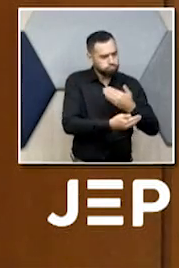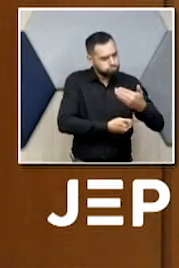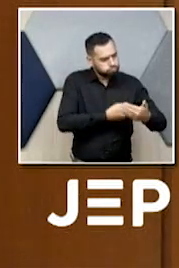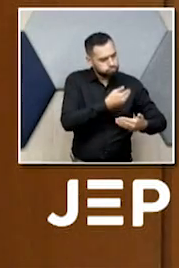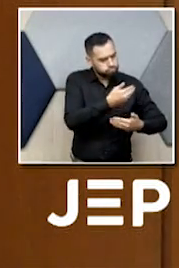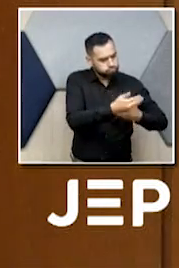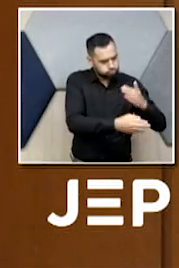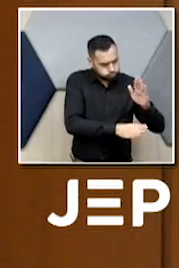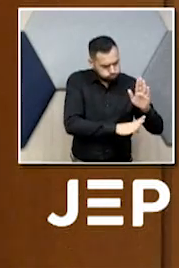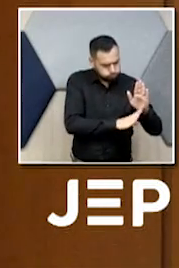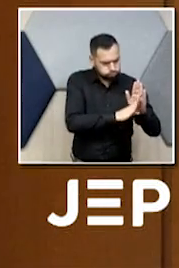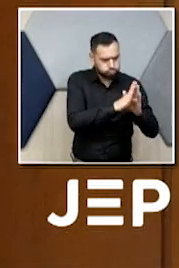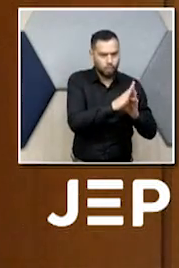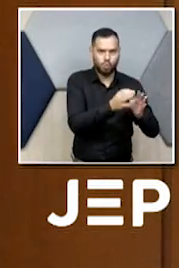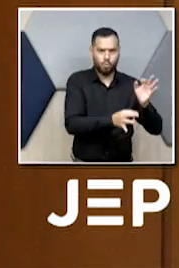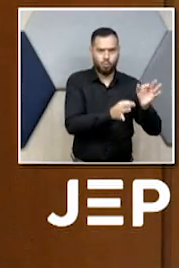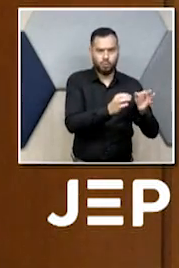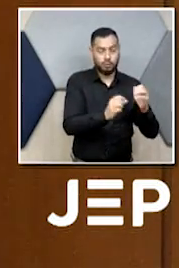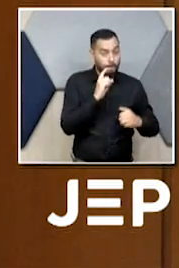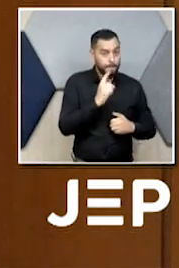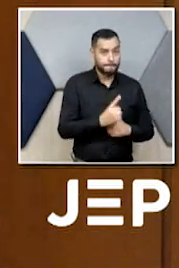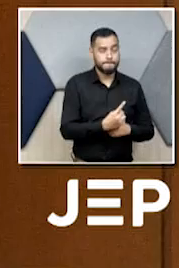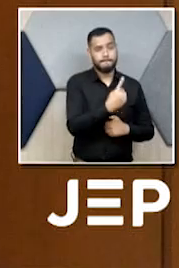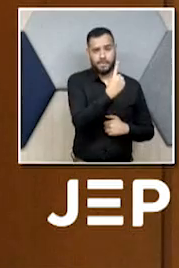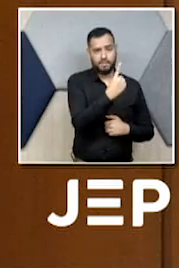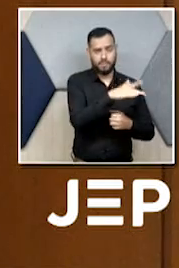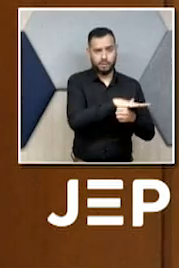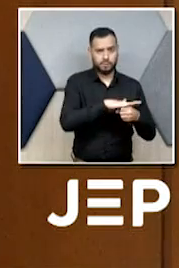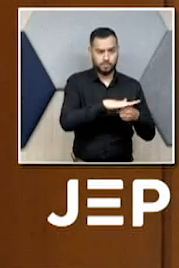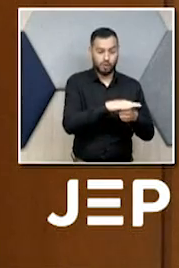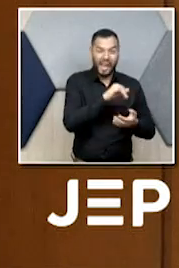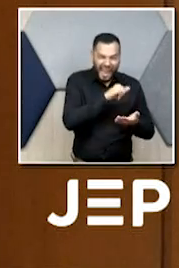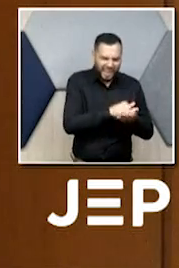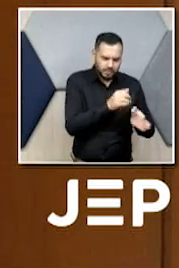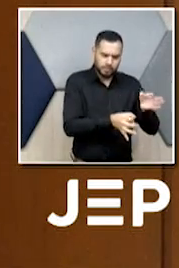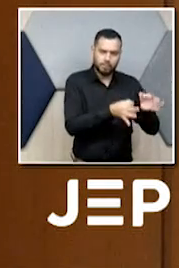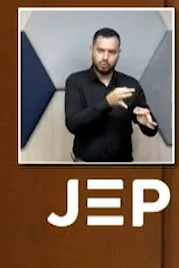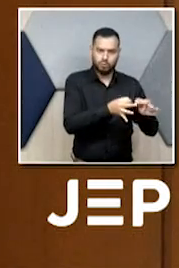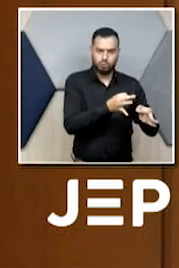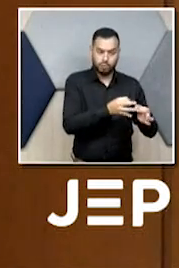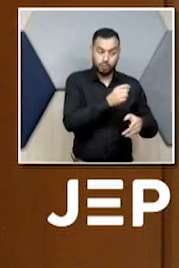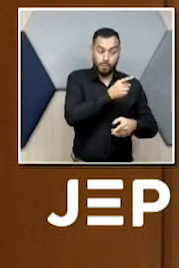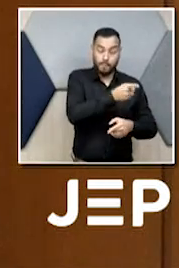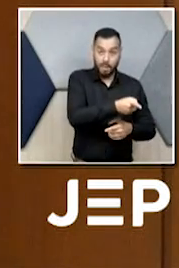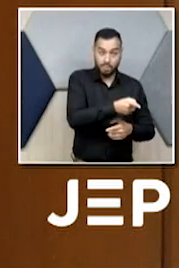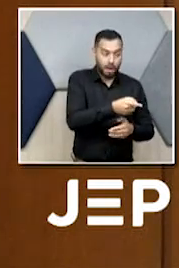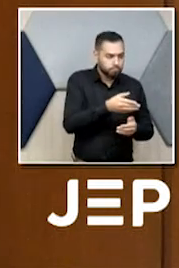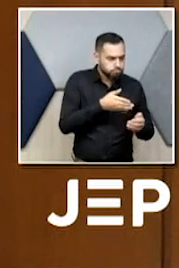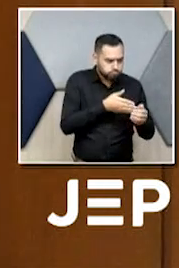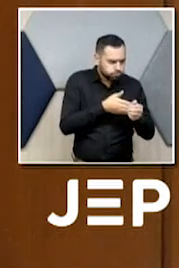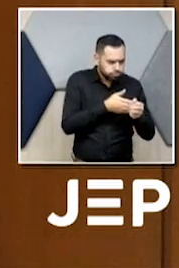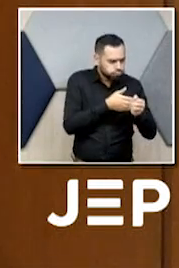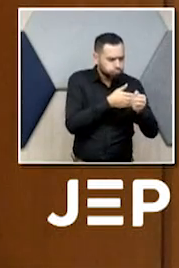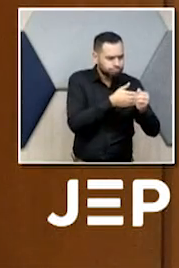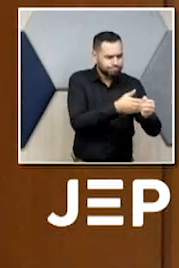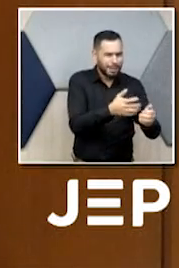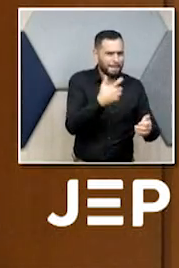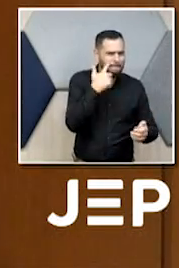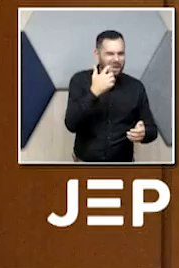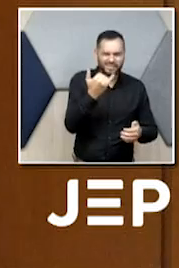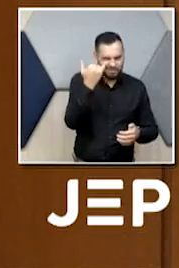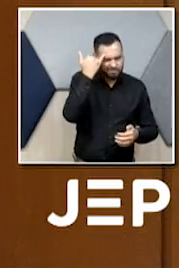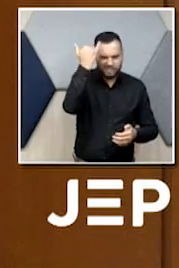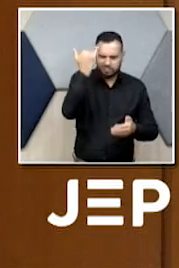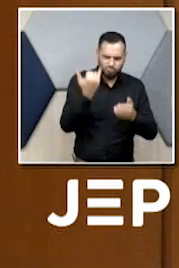primera instancia. Ese juicio conducirá a la parte más innovadora que